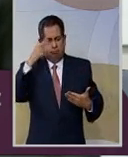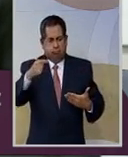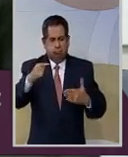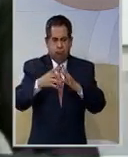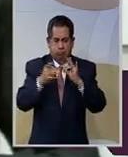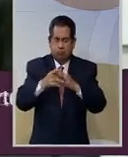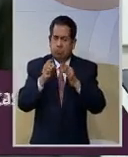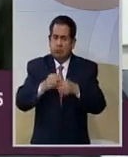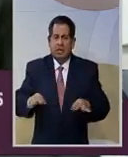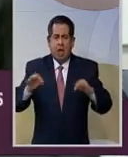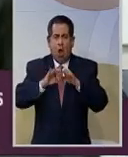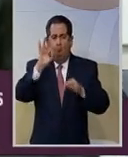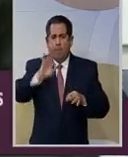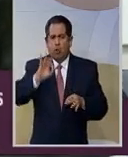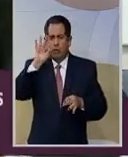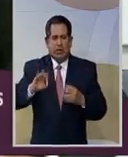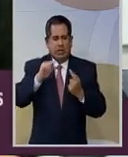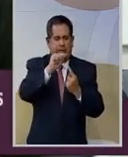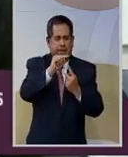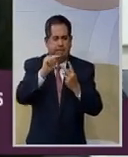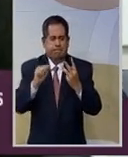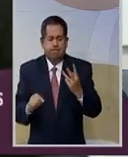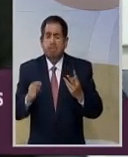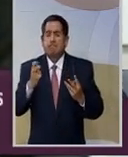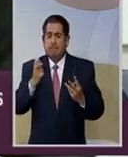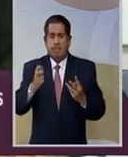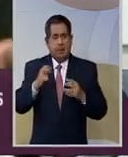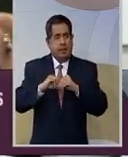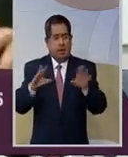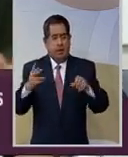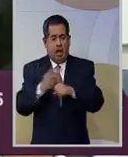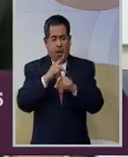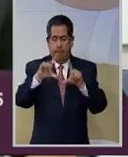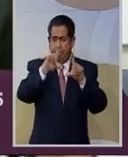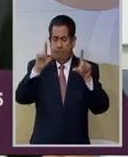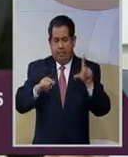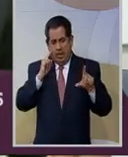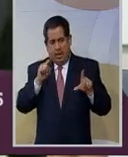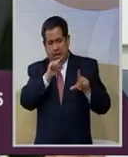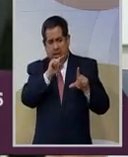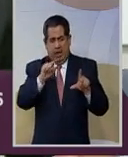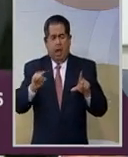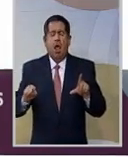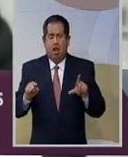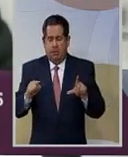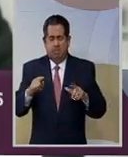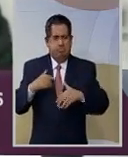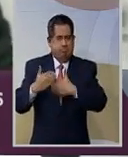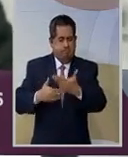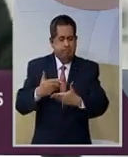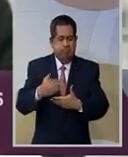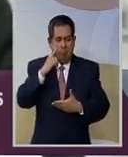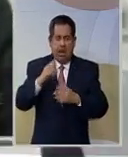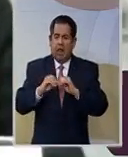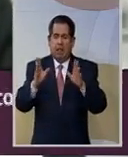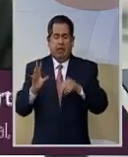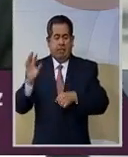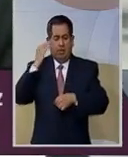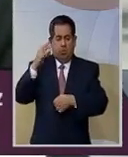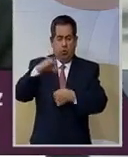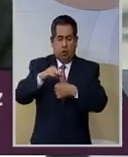mismos porcentajes de lo que normalmente instala el Instituto Nacional Electoral en elecciones federales. En toda jornada